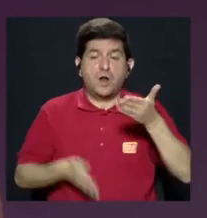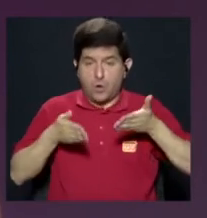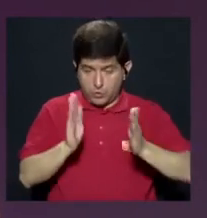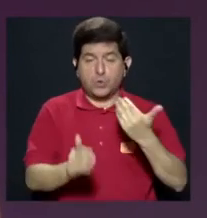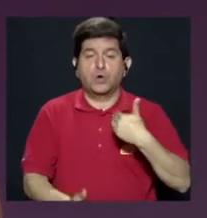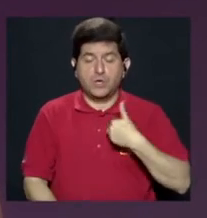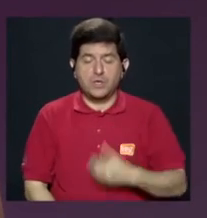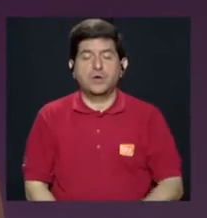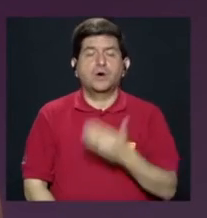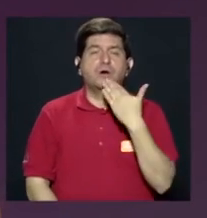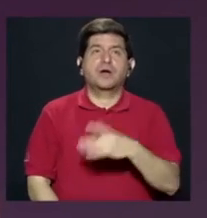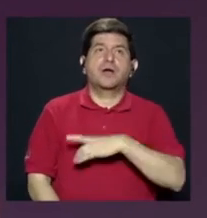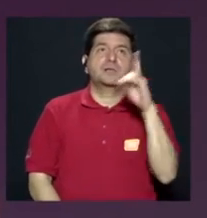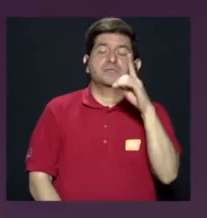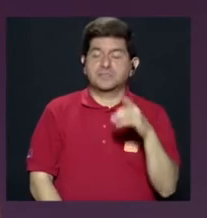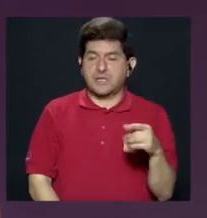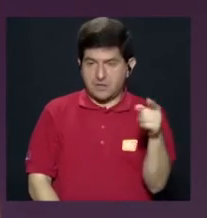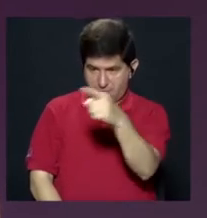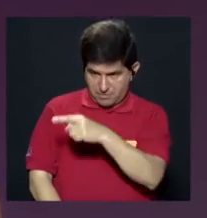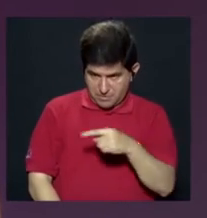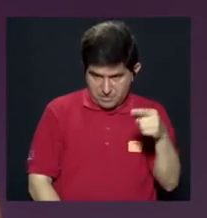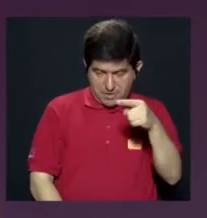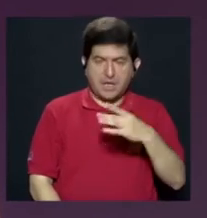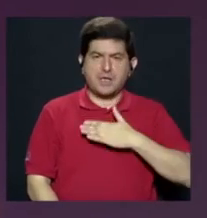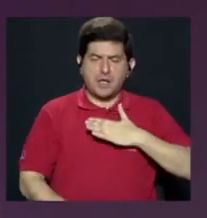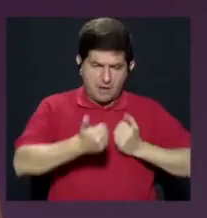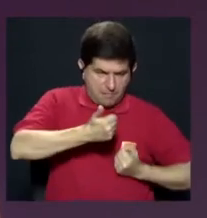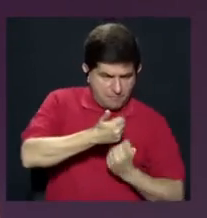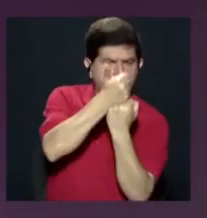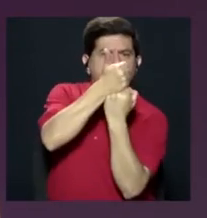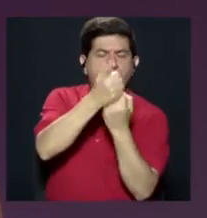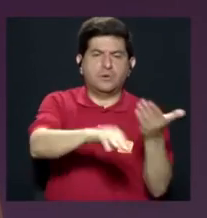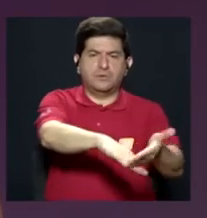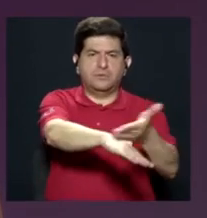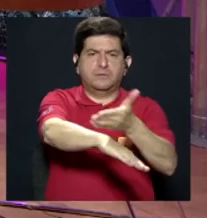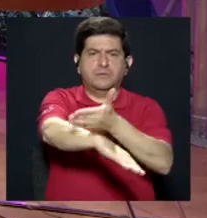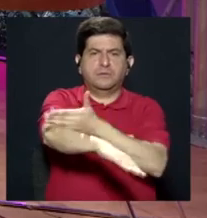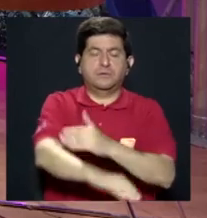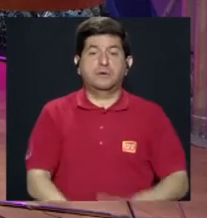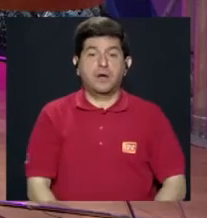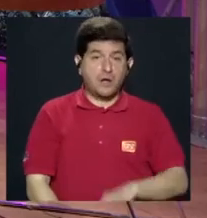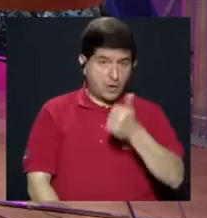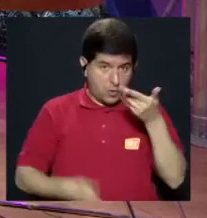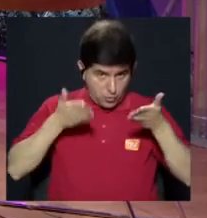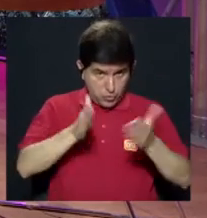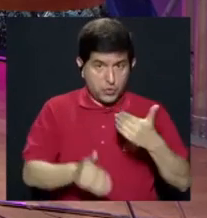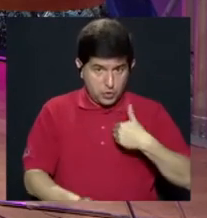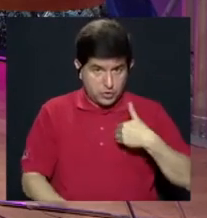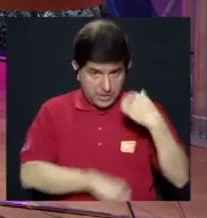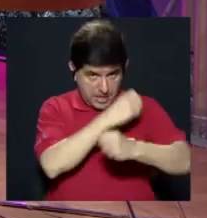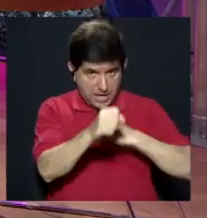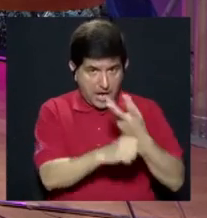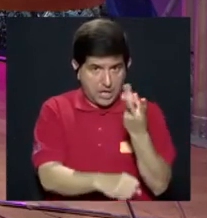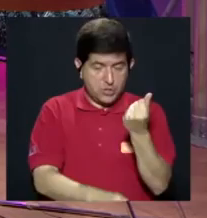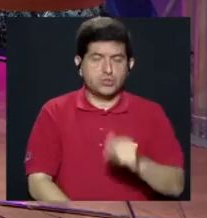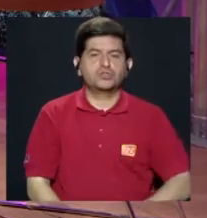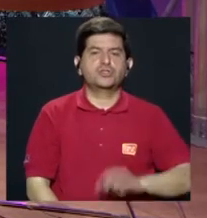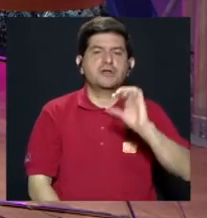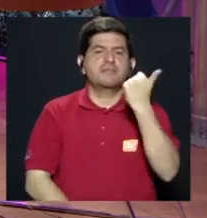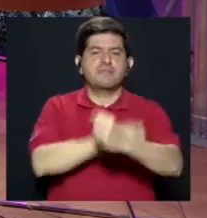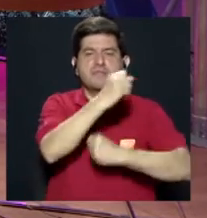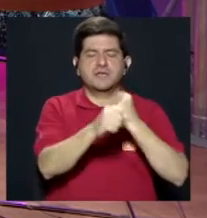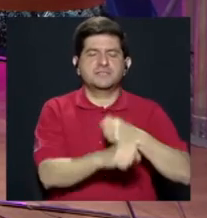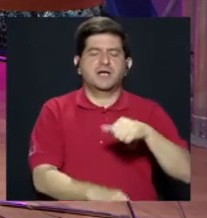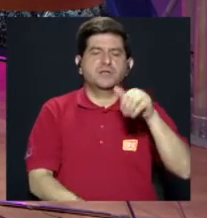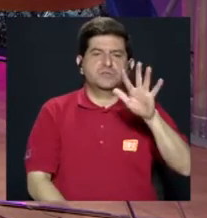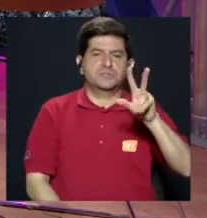con ellas, gracias a Dios, que me dieron apoyo y salí avante. ¿Tiene otro niño usted? ¿De qué edad? Va para 10 años, ahora el